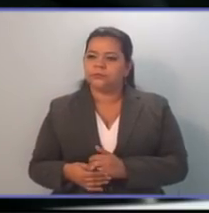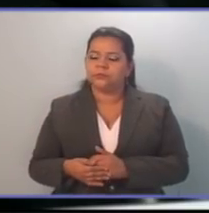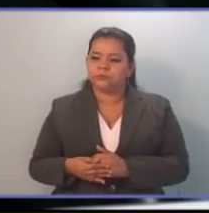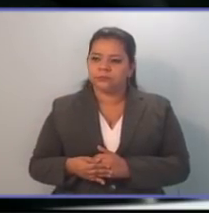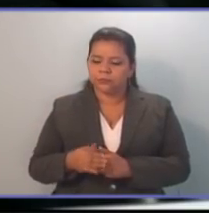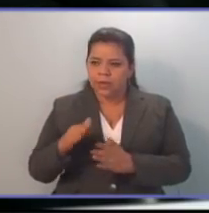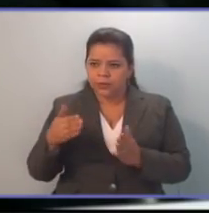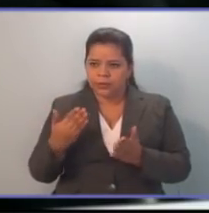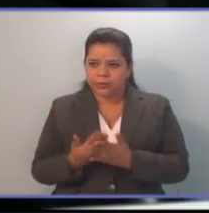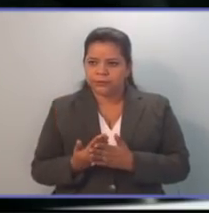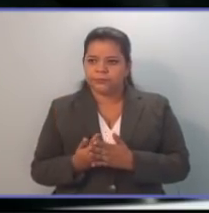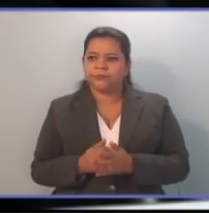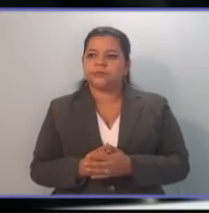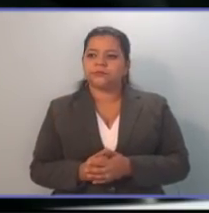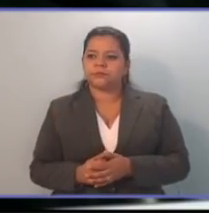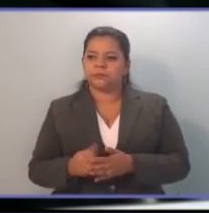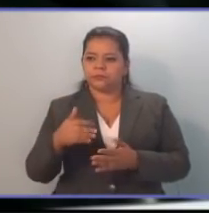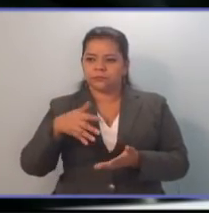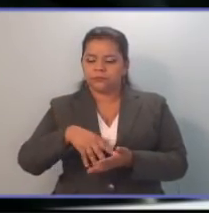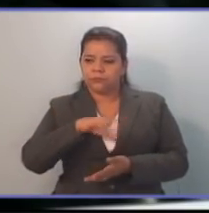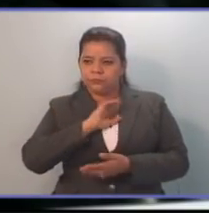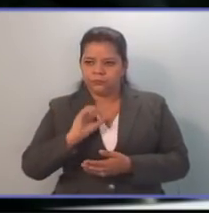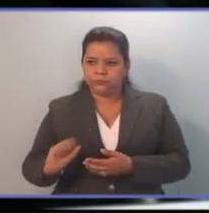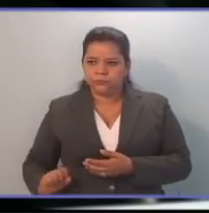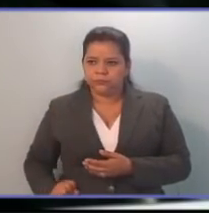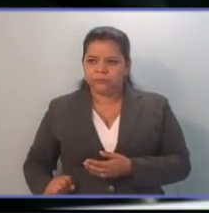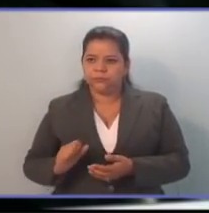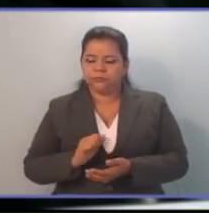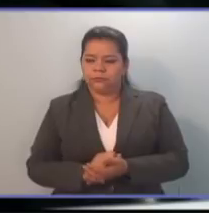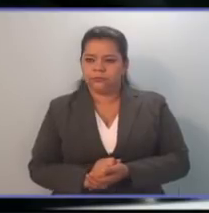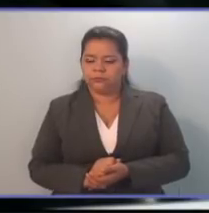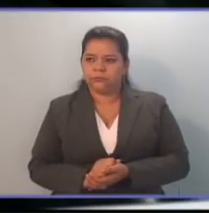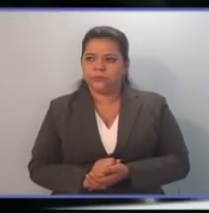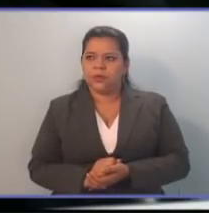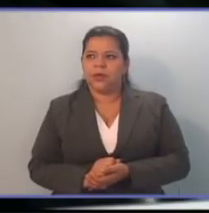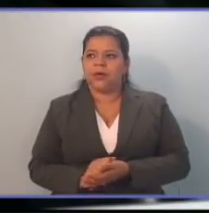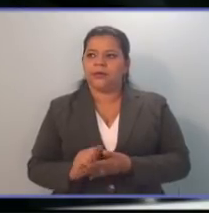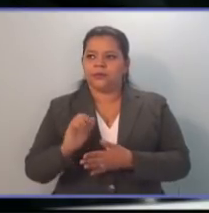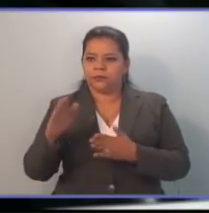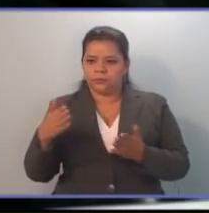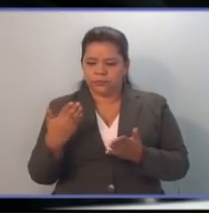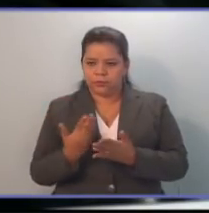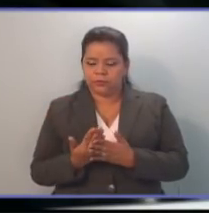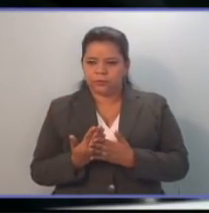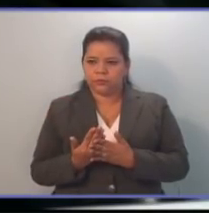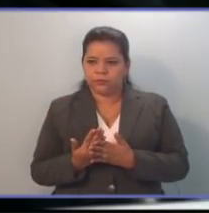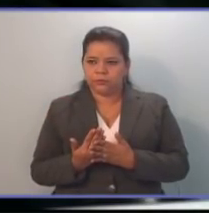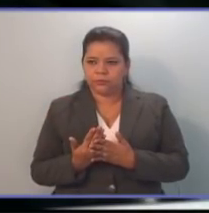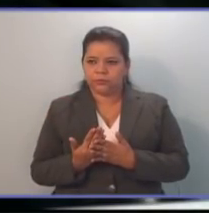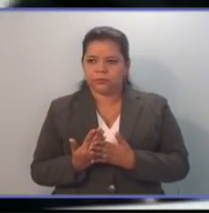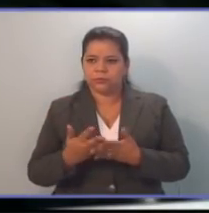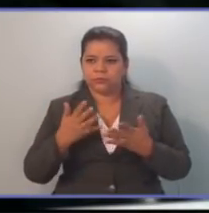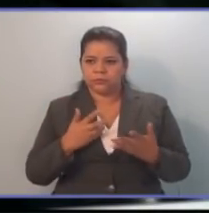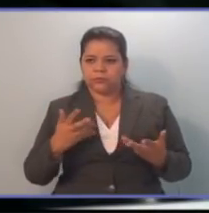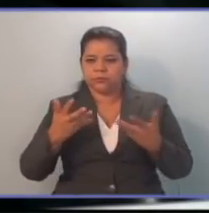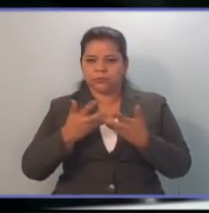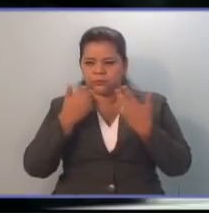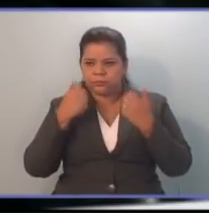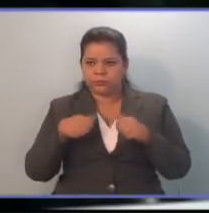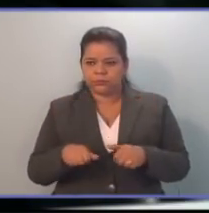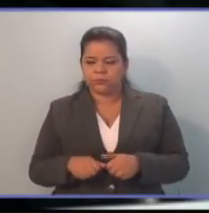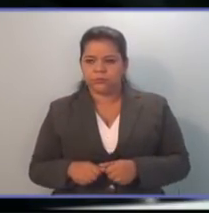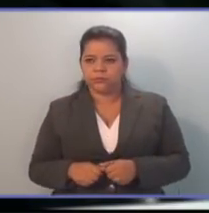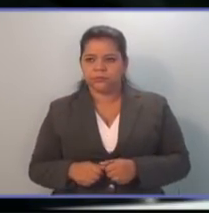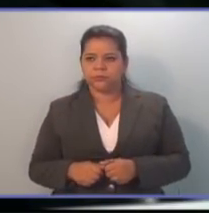salvadoreña habla directamente, hace una pregunta demasiado personal que creo que no estamos evaluando eso, no